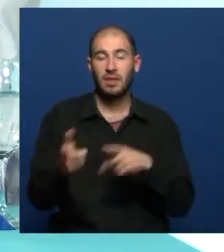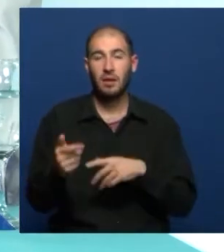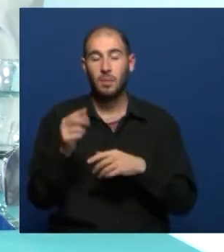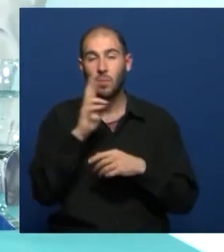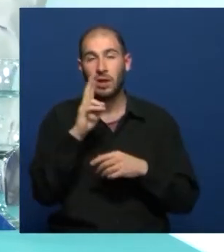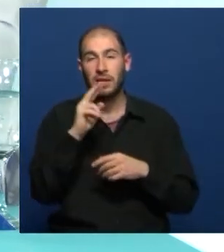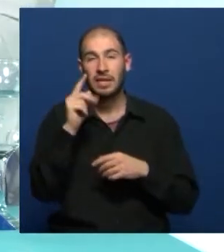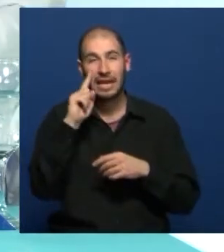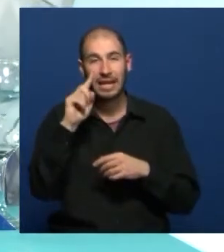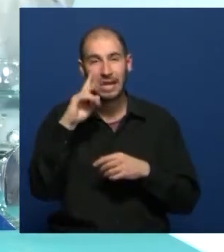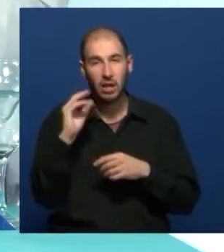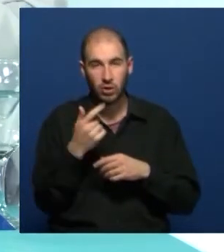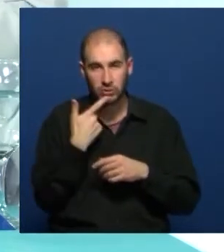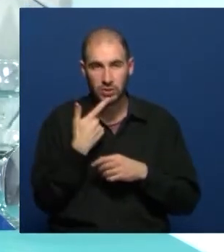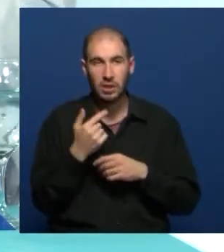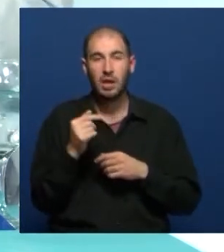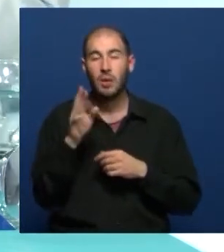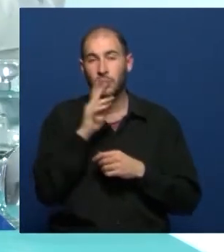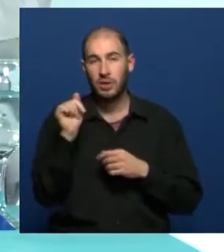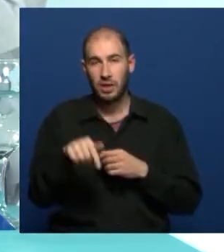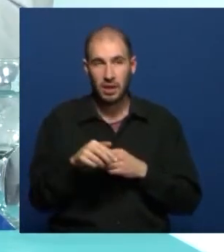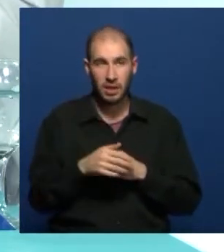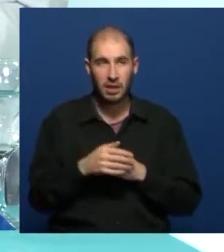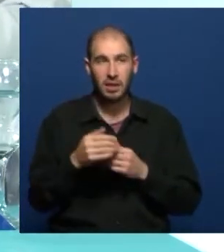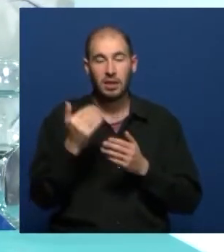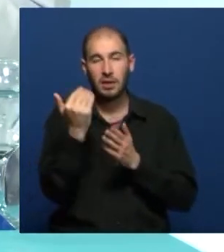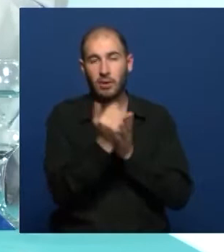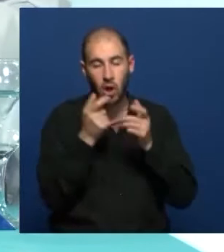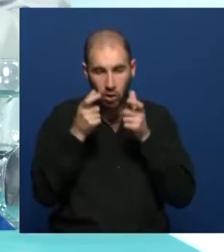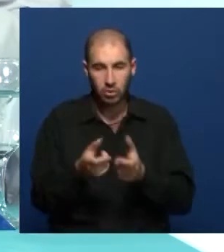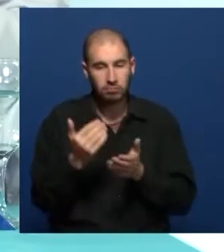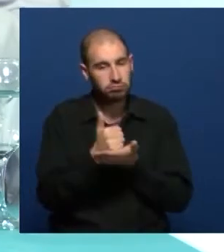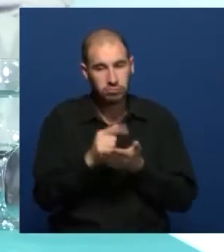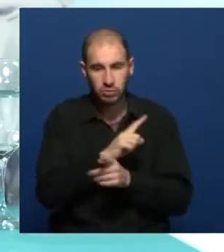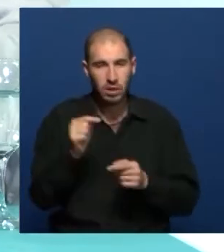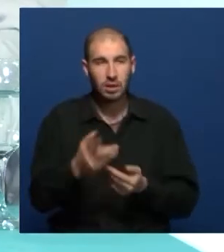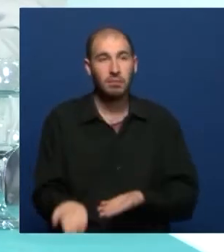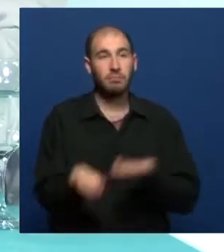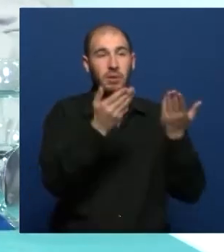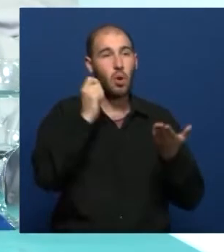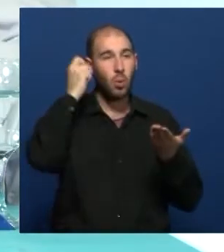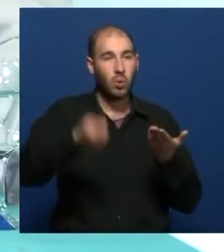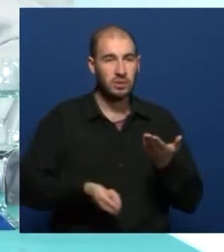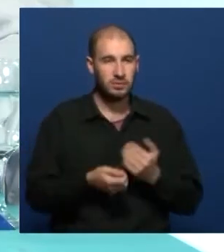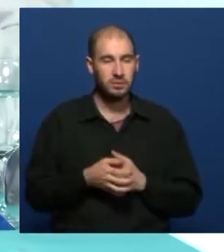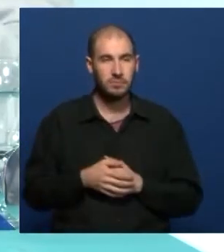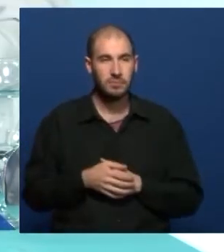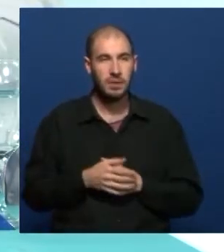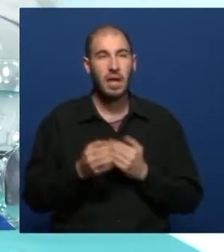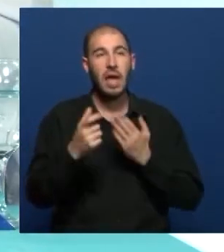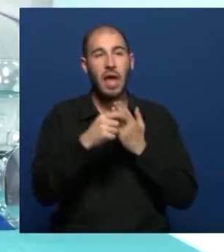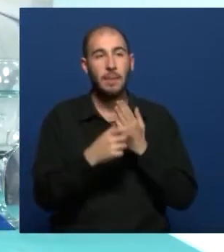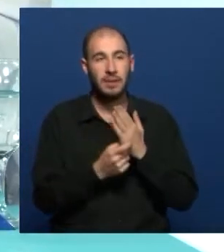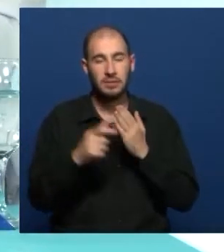doctora claudia río y la autora claudia río sin esperar los resultados de la pericia dicta la elevación a juicio el expediente